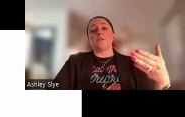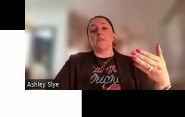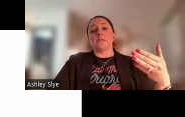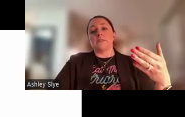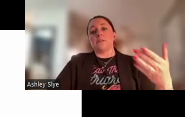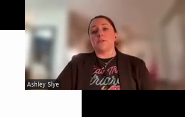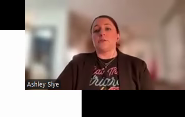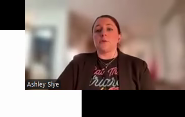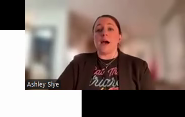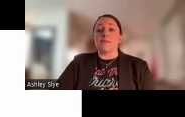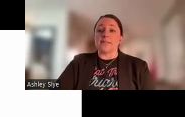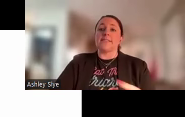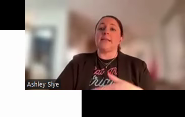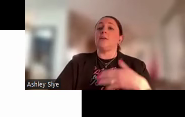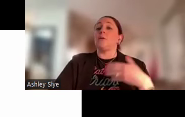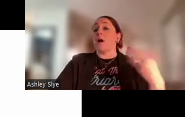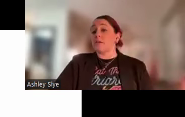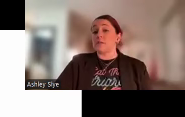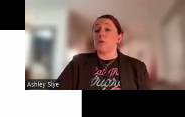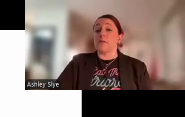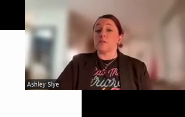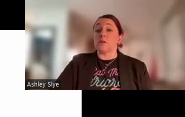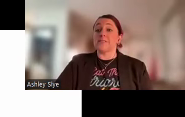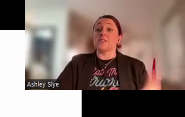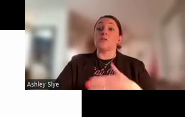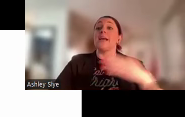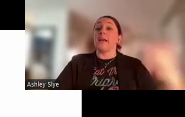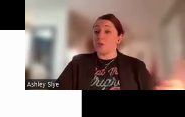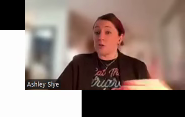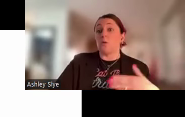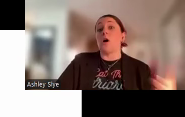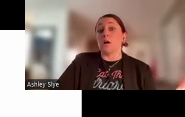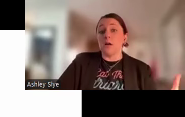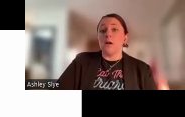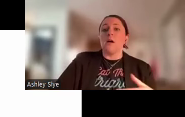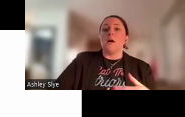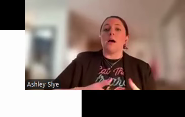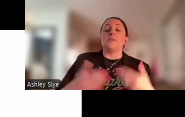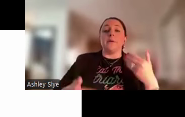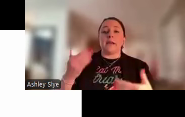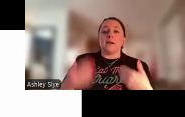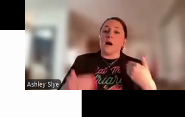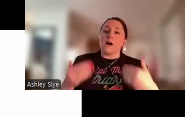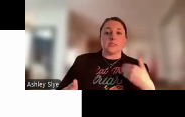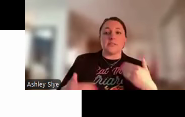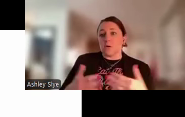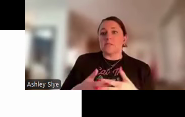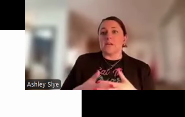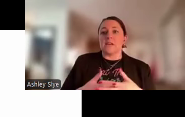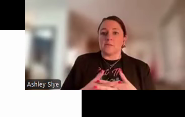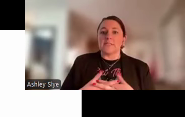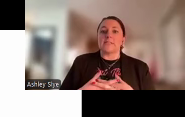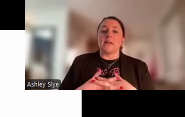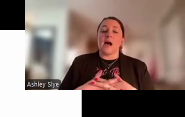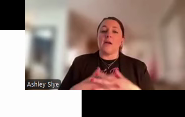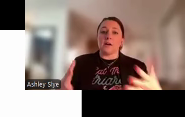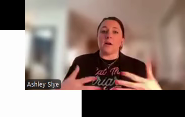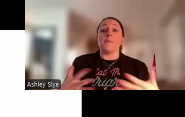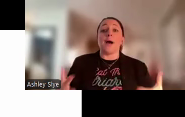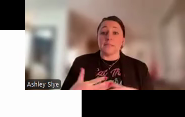ejemplo, si el sobreviviente no recibe notificaciones em, pertinentes de que